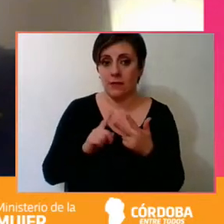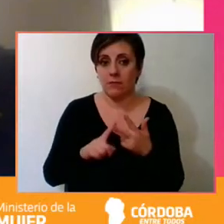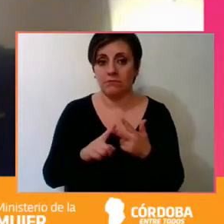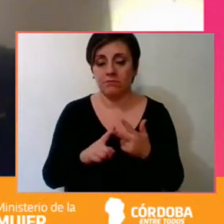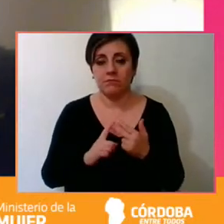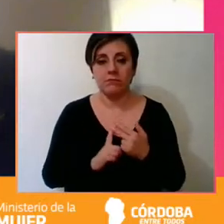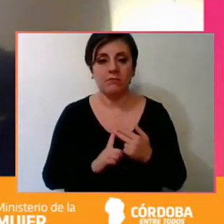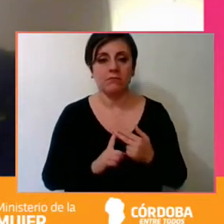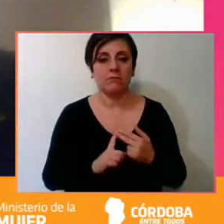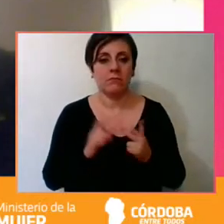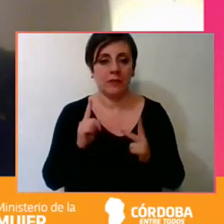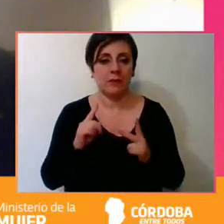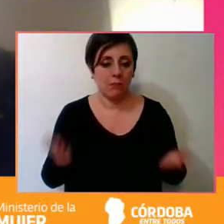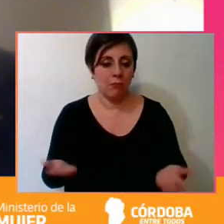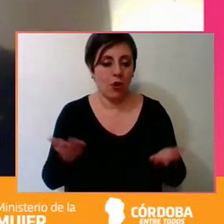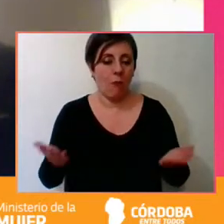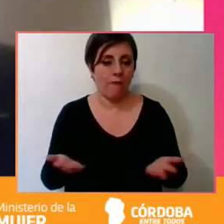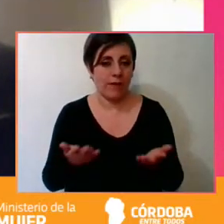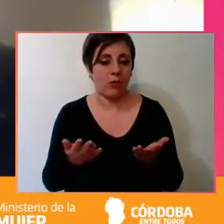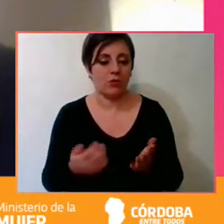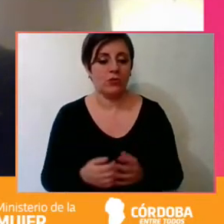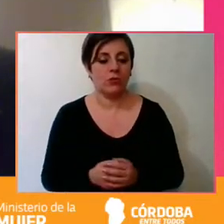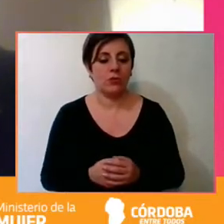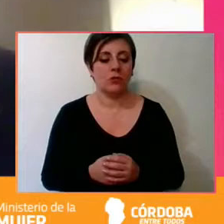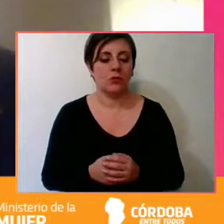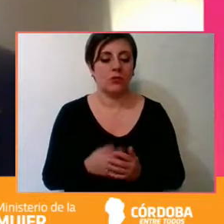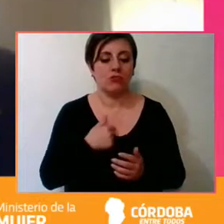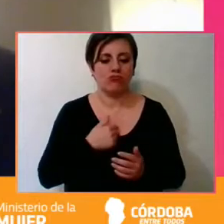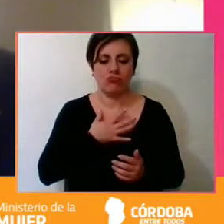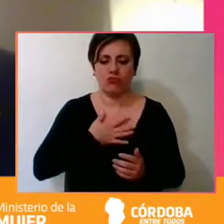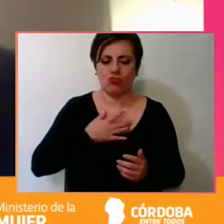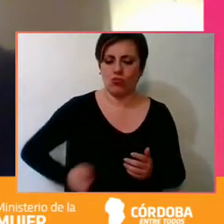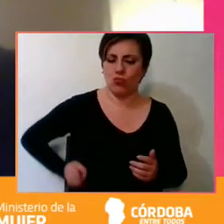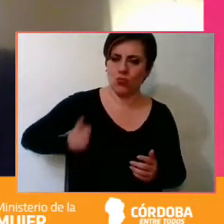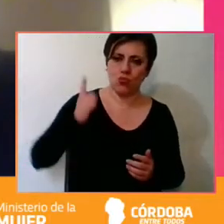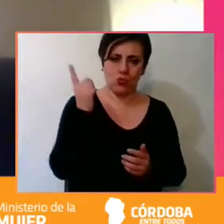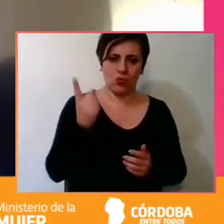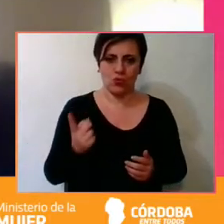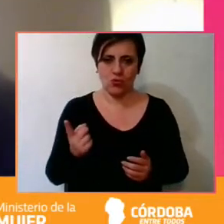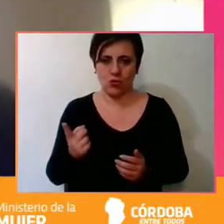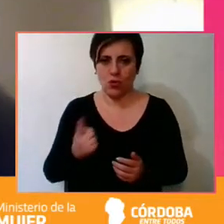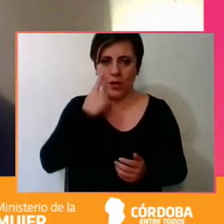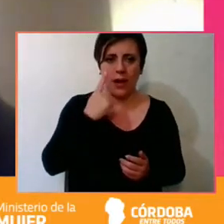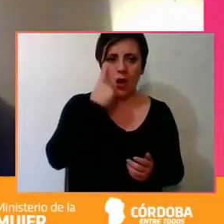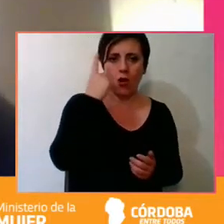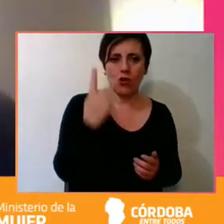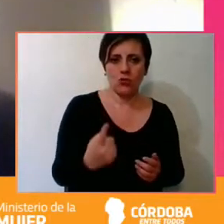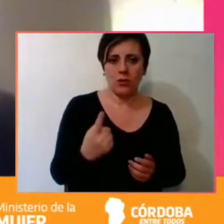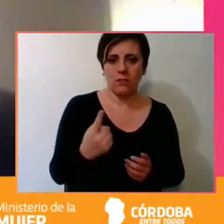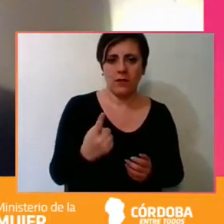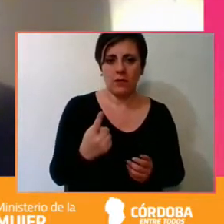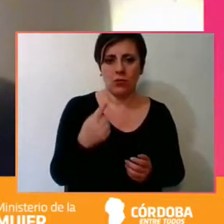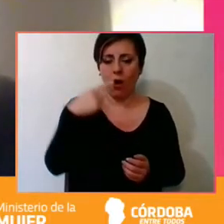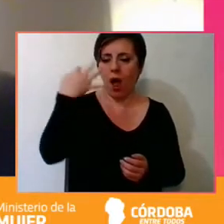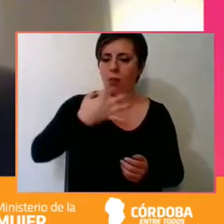que promovimos hace un tiempo y que yo me siento muy orgulloso de eso, es el reconocimiento al buen trabajo.